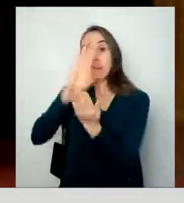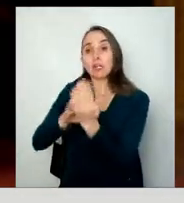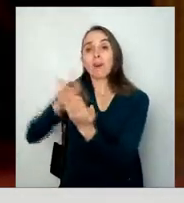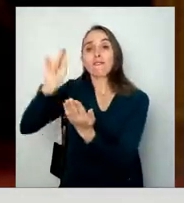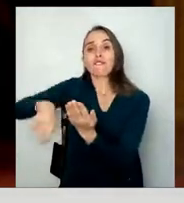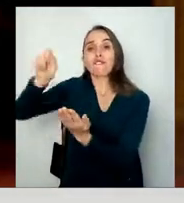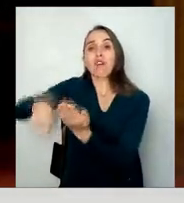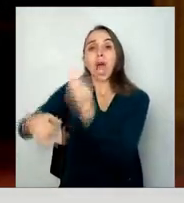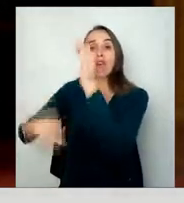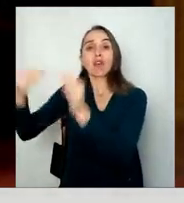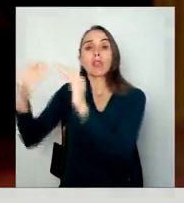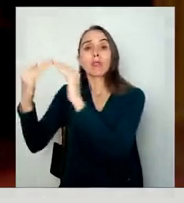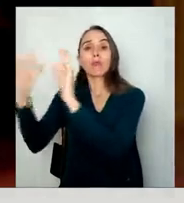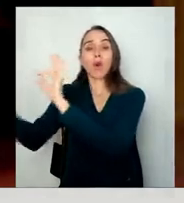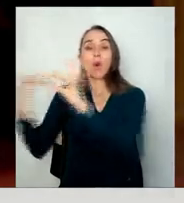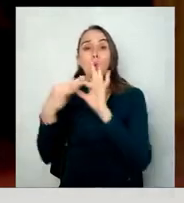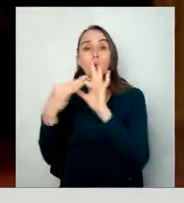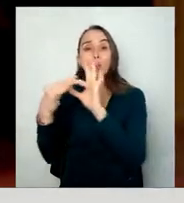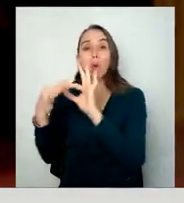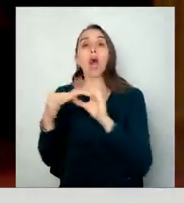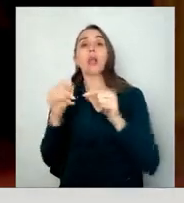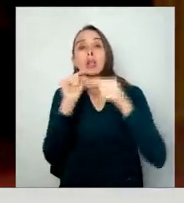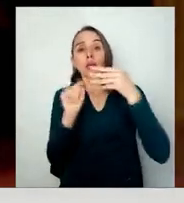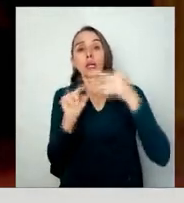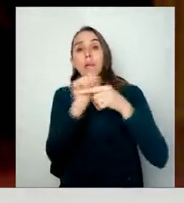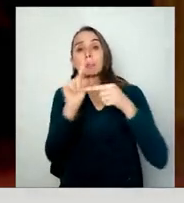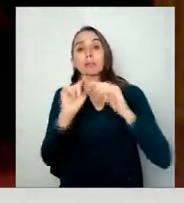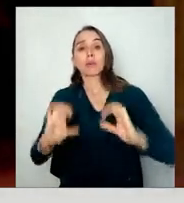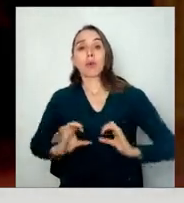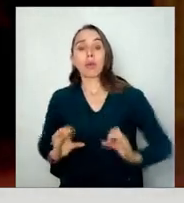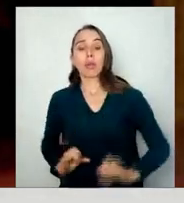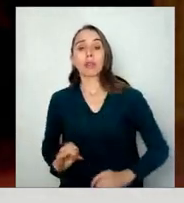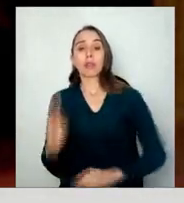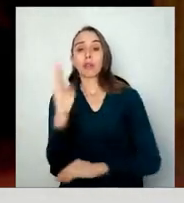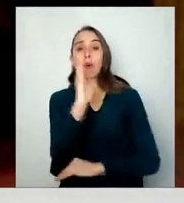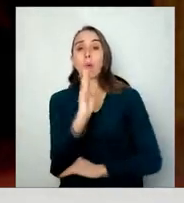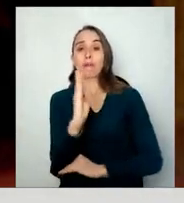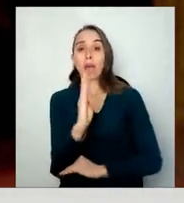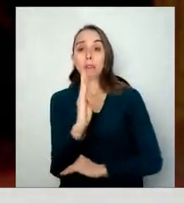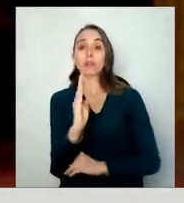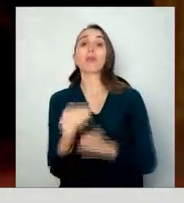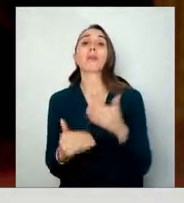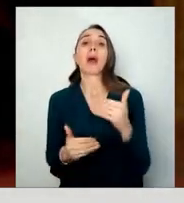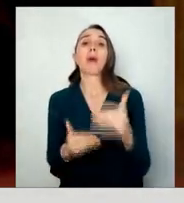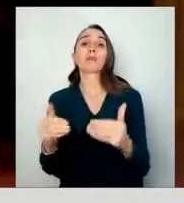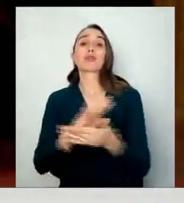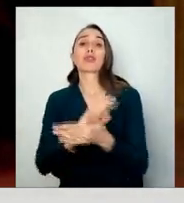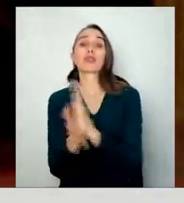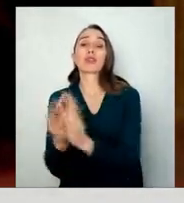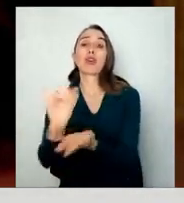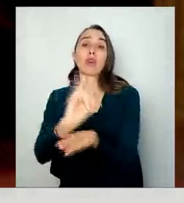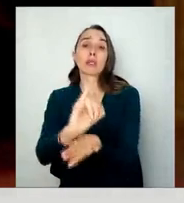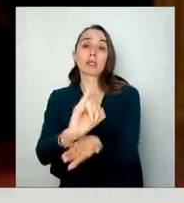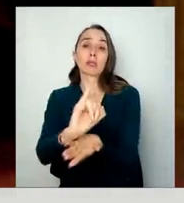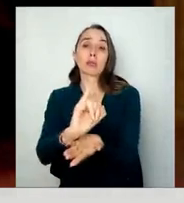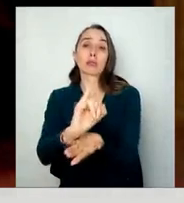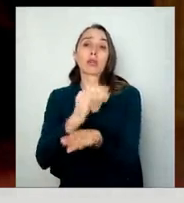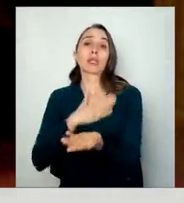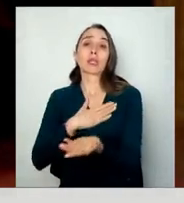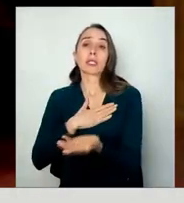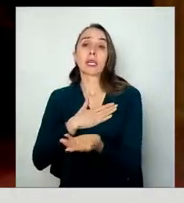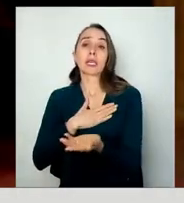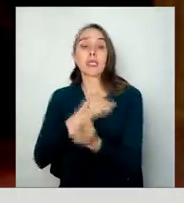principios éticos básicos que deben inspirar el funcionamiento de toda institución que persigue fines educativos